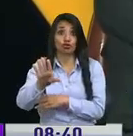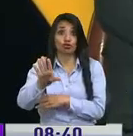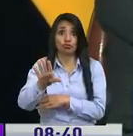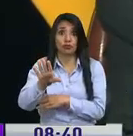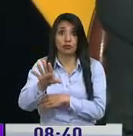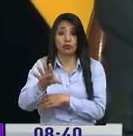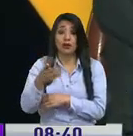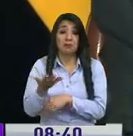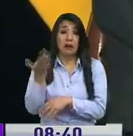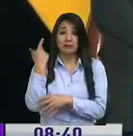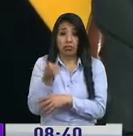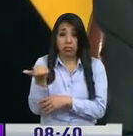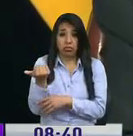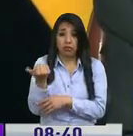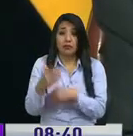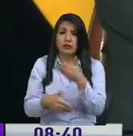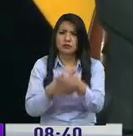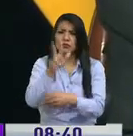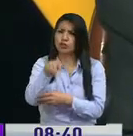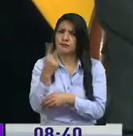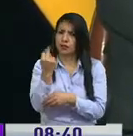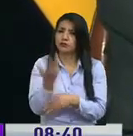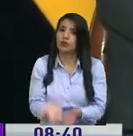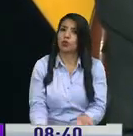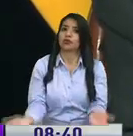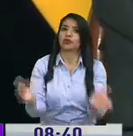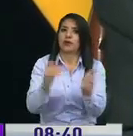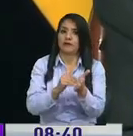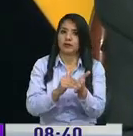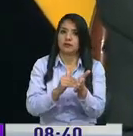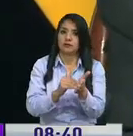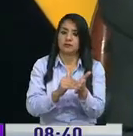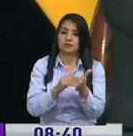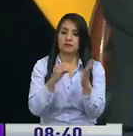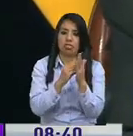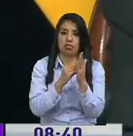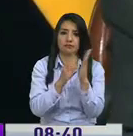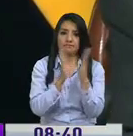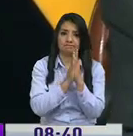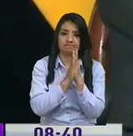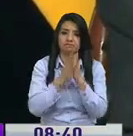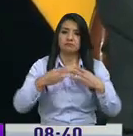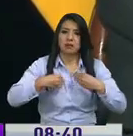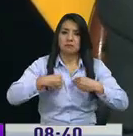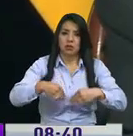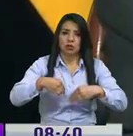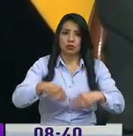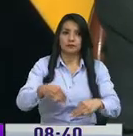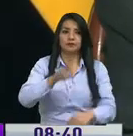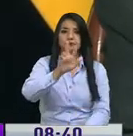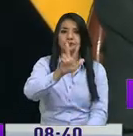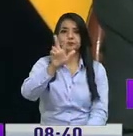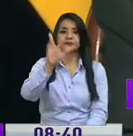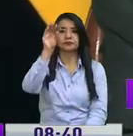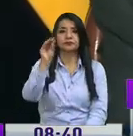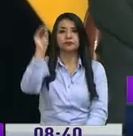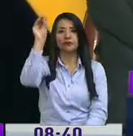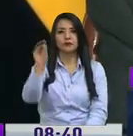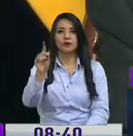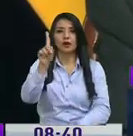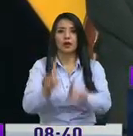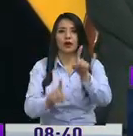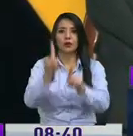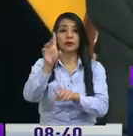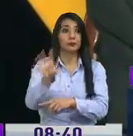para que en el 2012 entre en vigencia. De esa manera, con un 33% en algunas provincias,